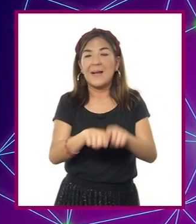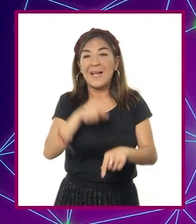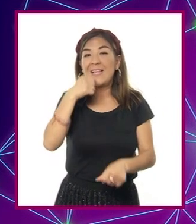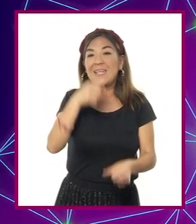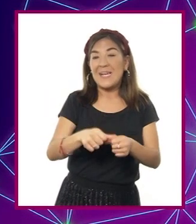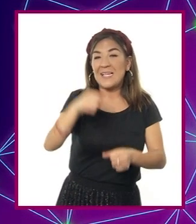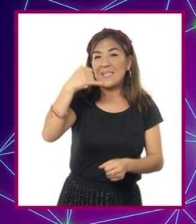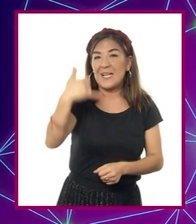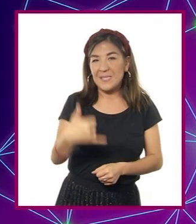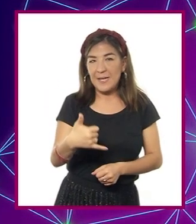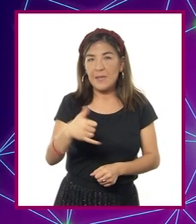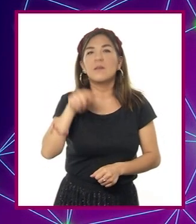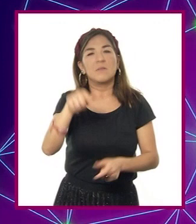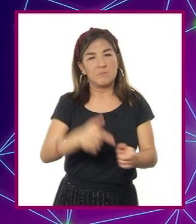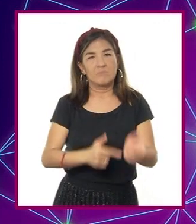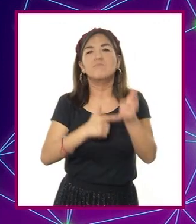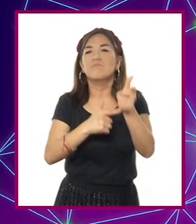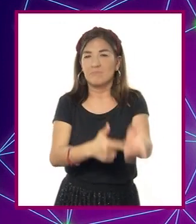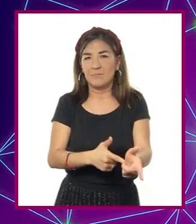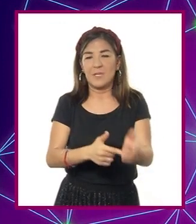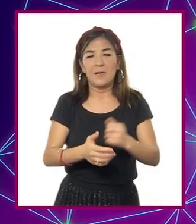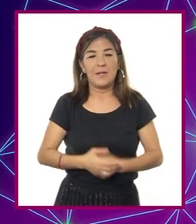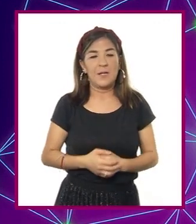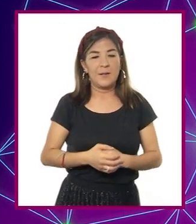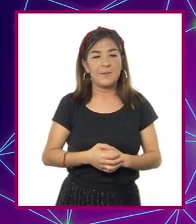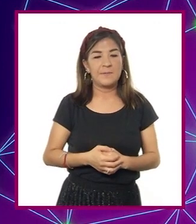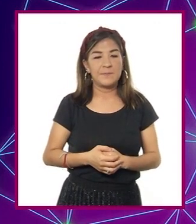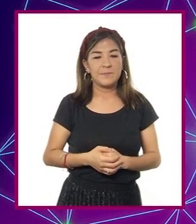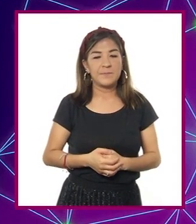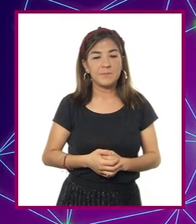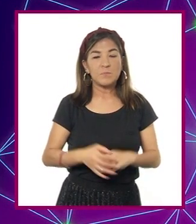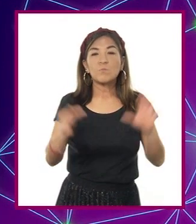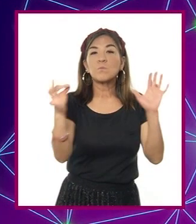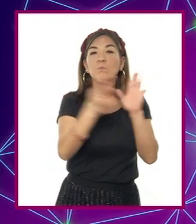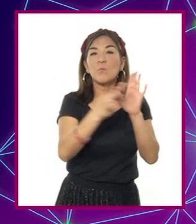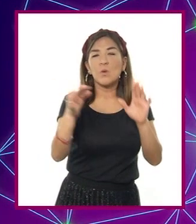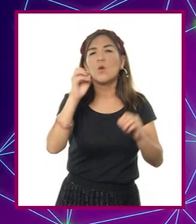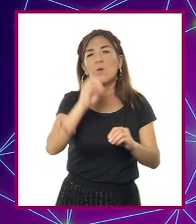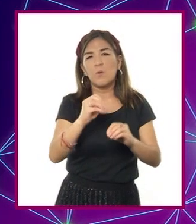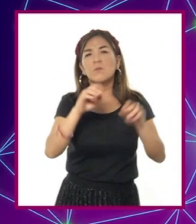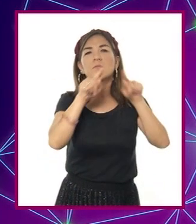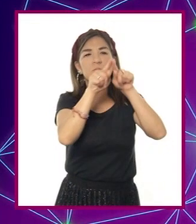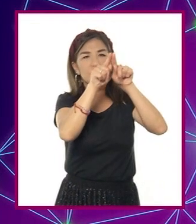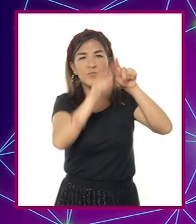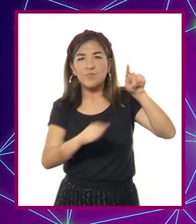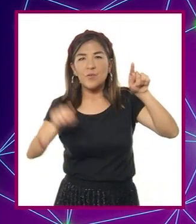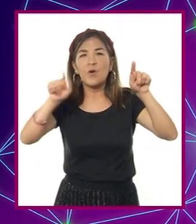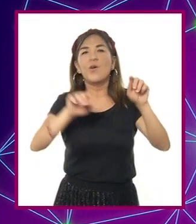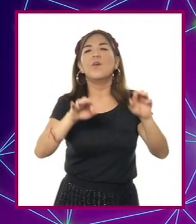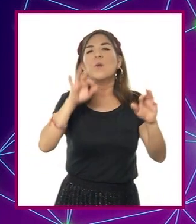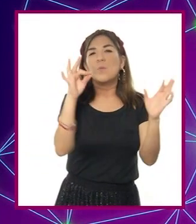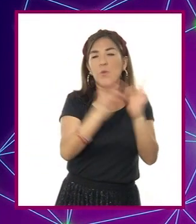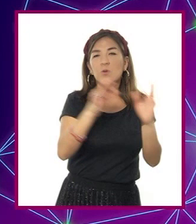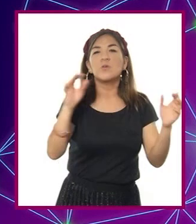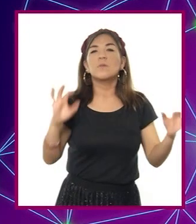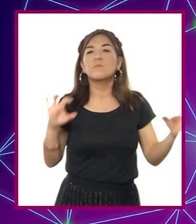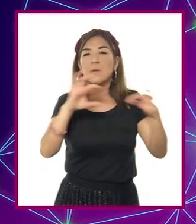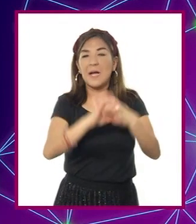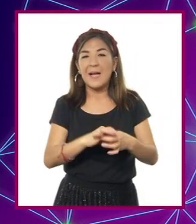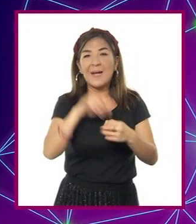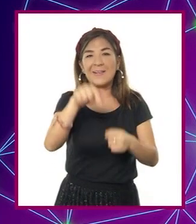en Y es constante. 2. Sus puntos o coordenadas forman parte de una